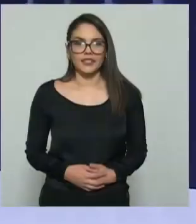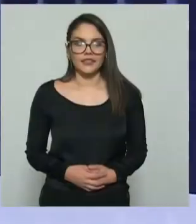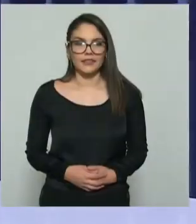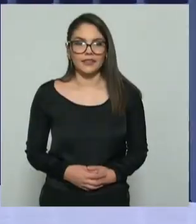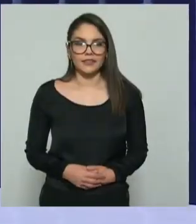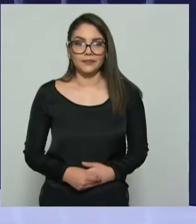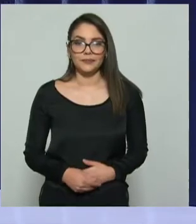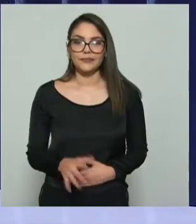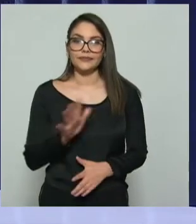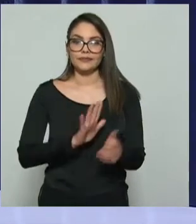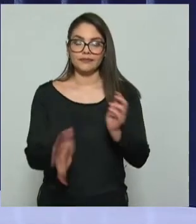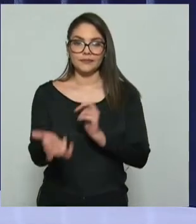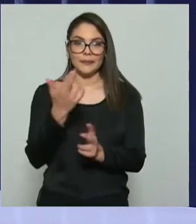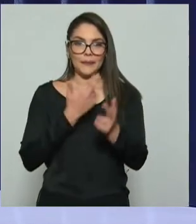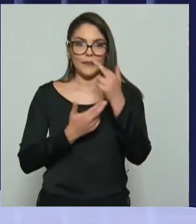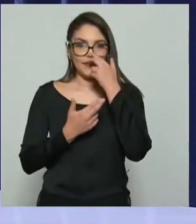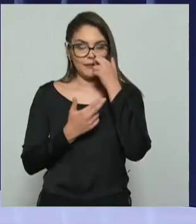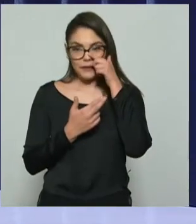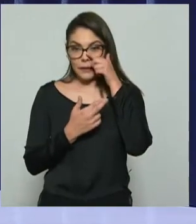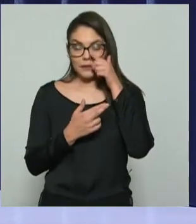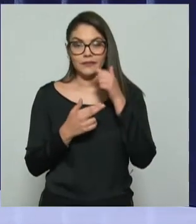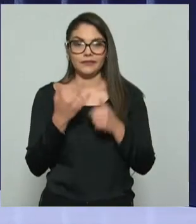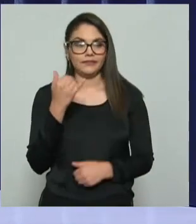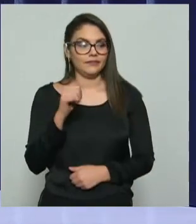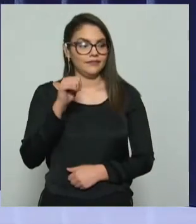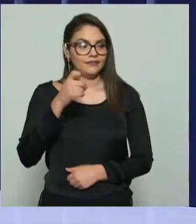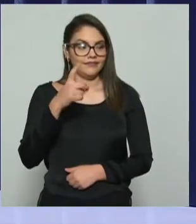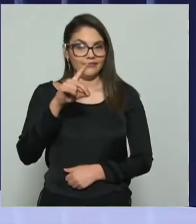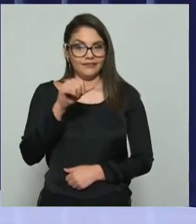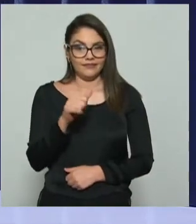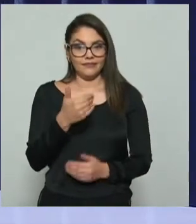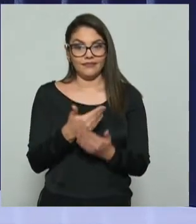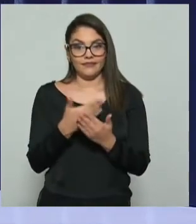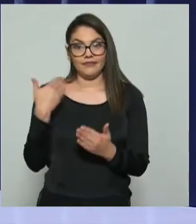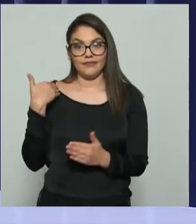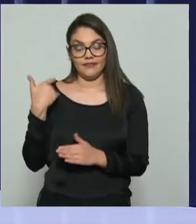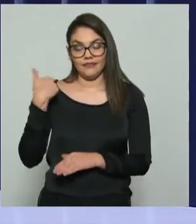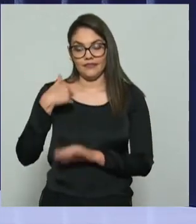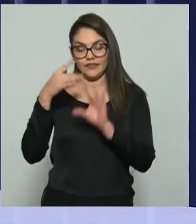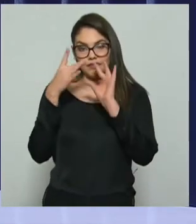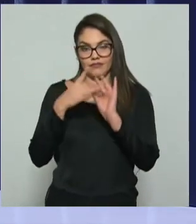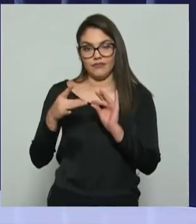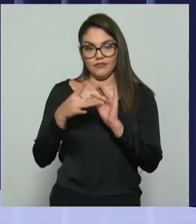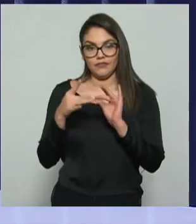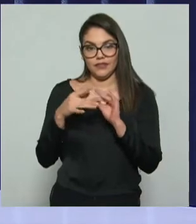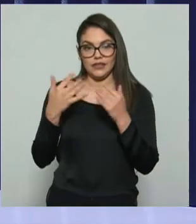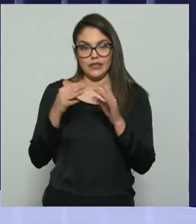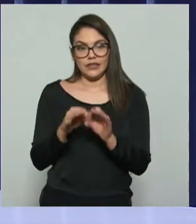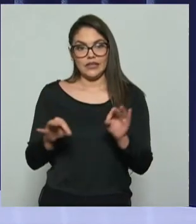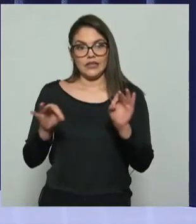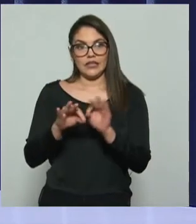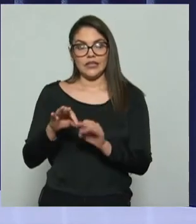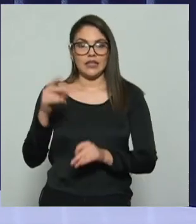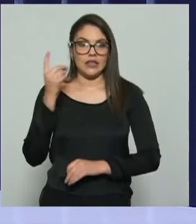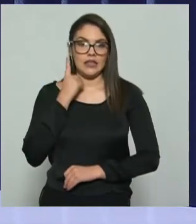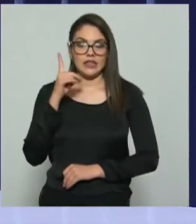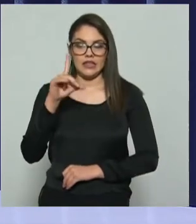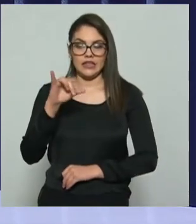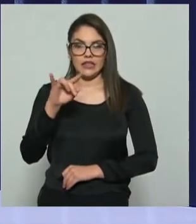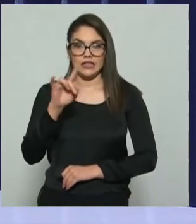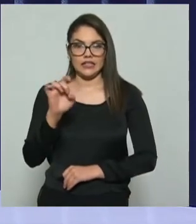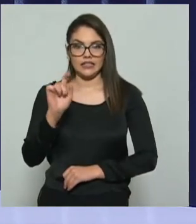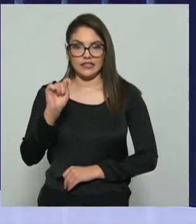Ya estamos de vuelta en Agenda y Contexto. Nos acaba de dar una revelación muy importante la diputada Lizeth Clavel. Ella también